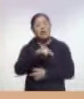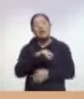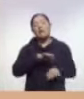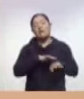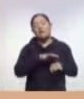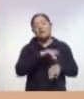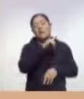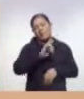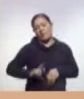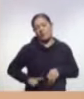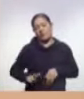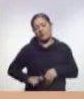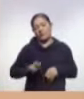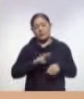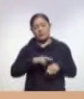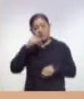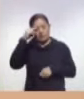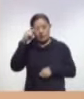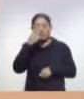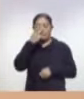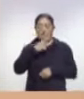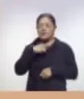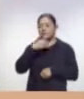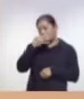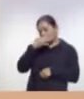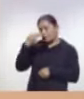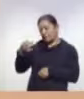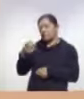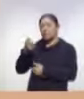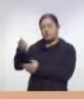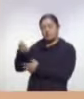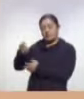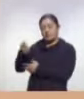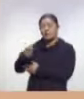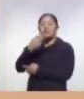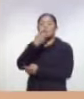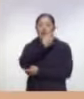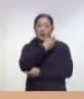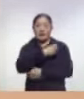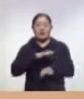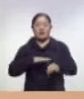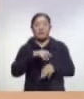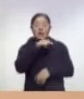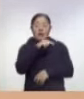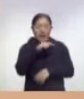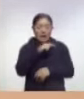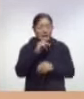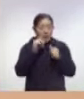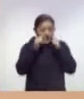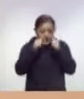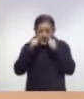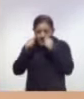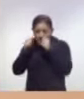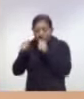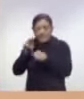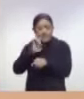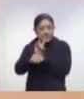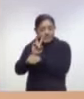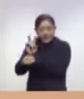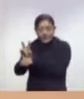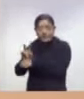transmitir un saludo y decirles que él estará y está muy atento